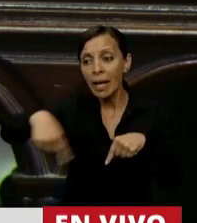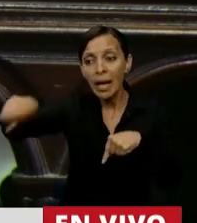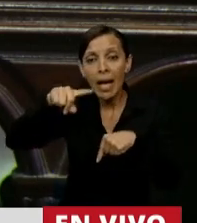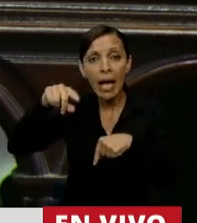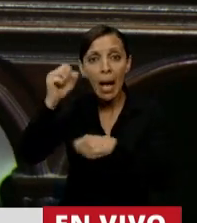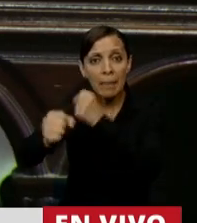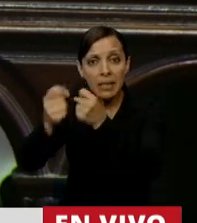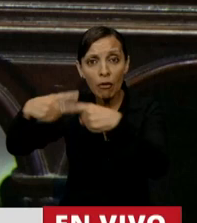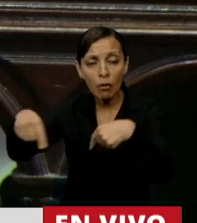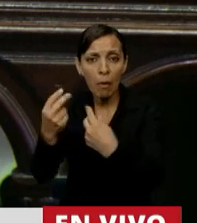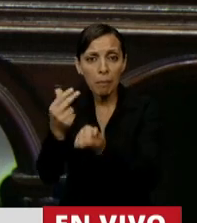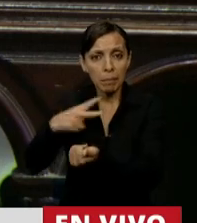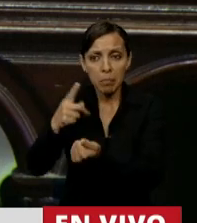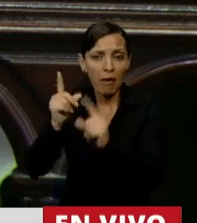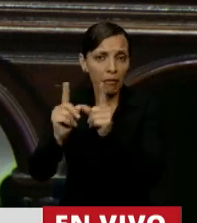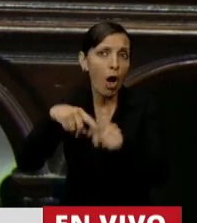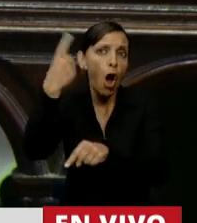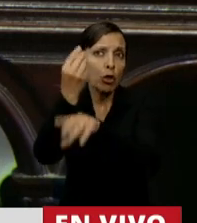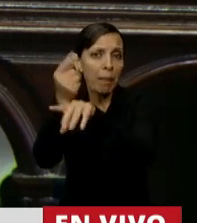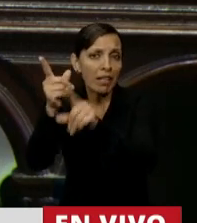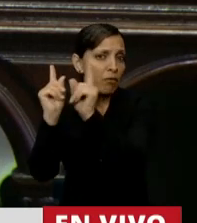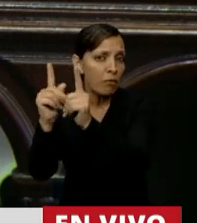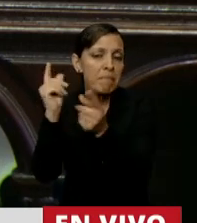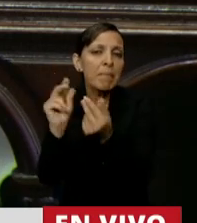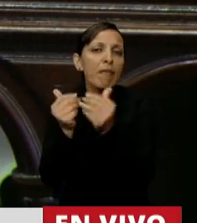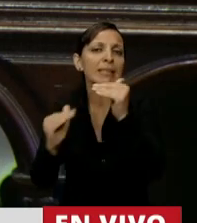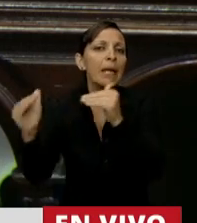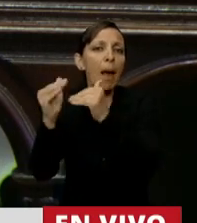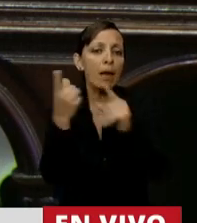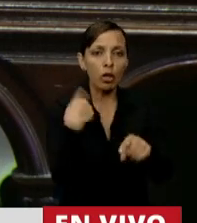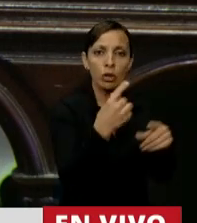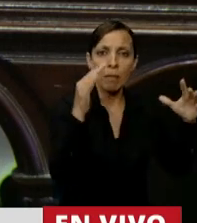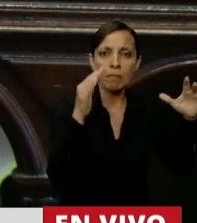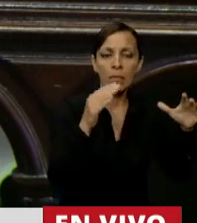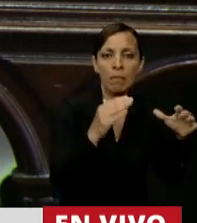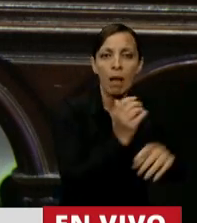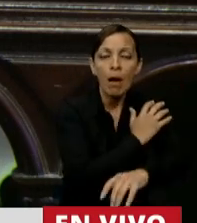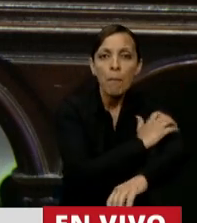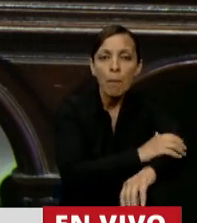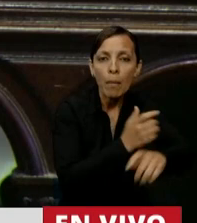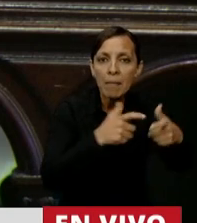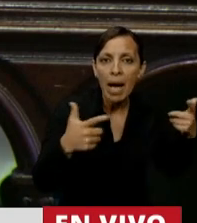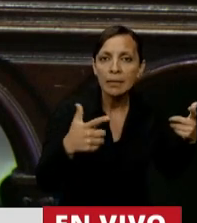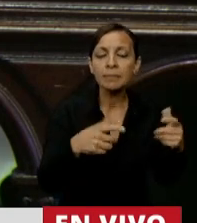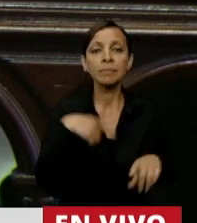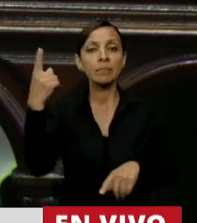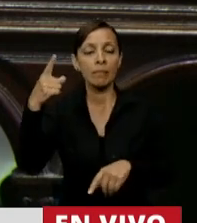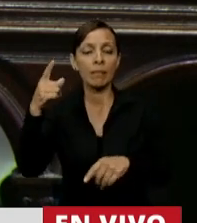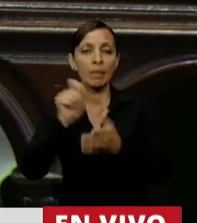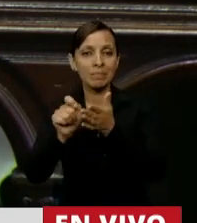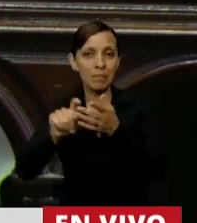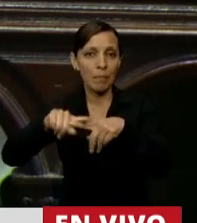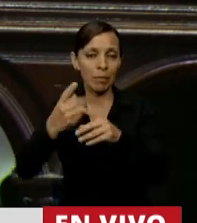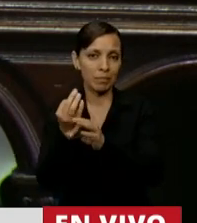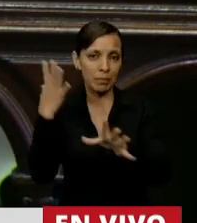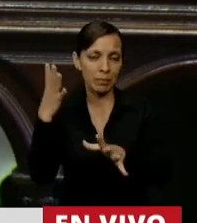ricos, pero todos nosotros vamos a ser mucho más pobres. El gran politólogo argentino Andrés Malamud